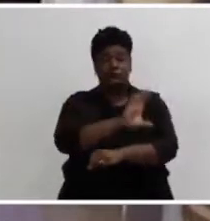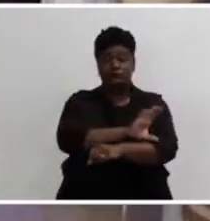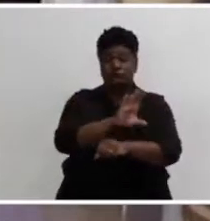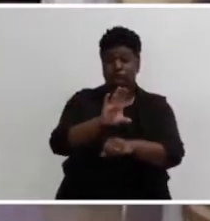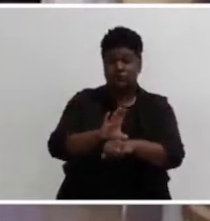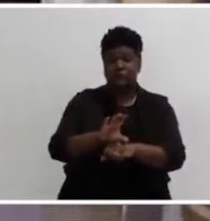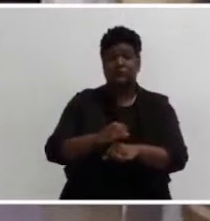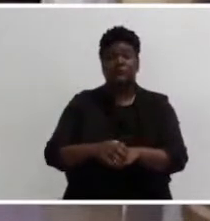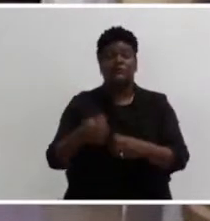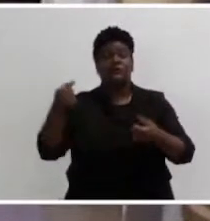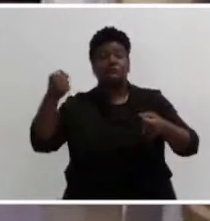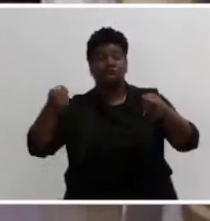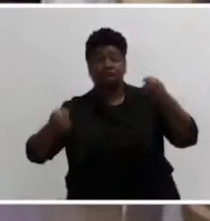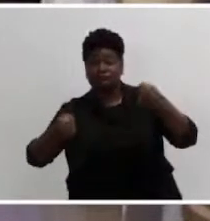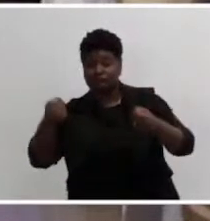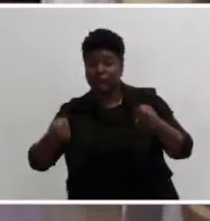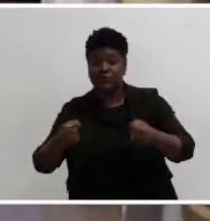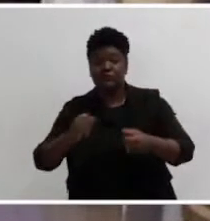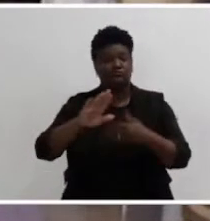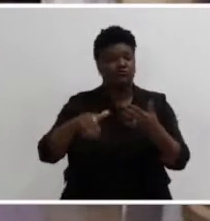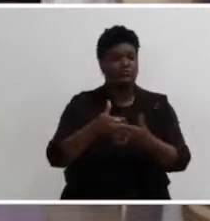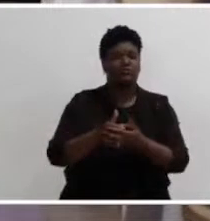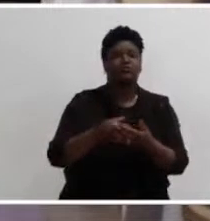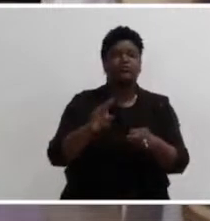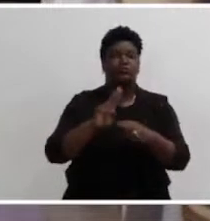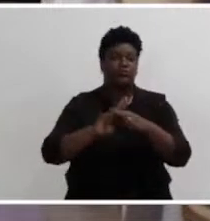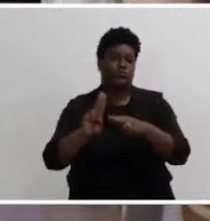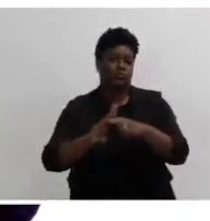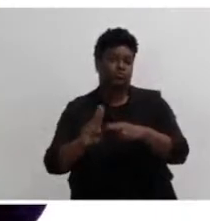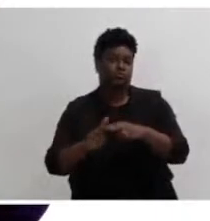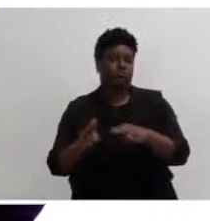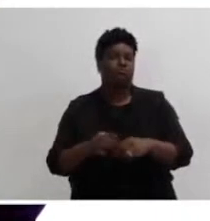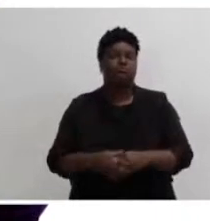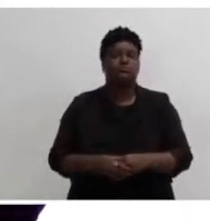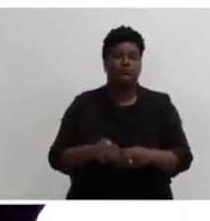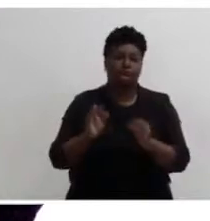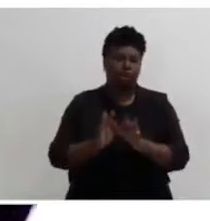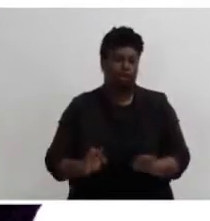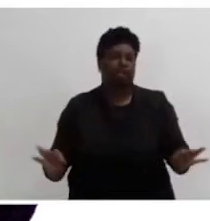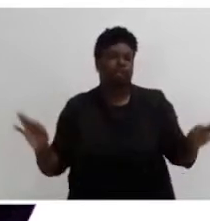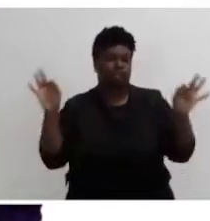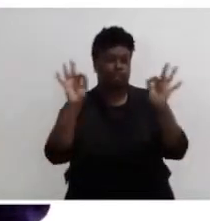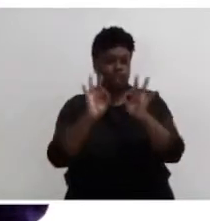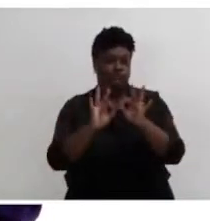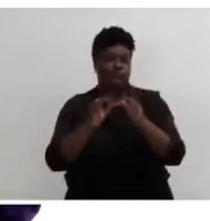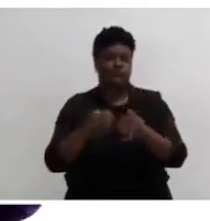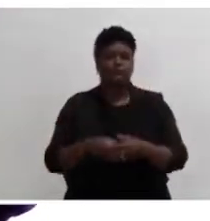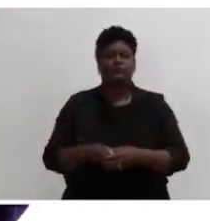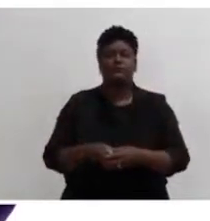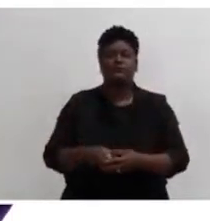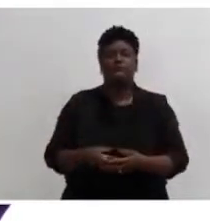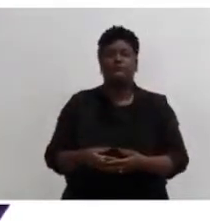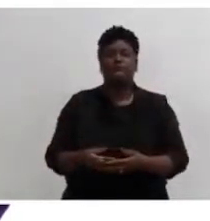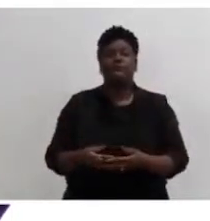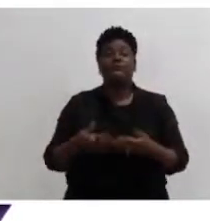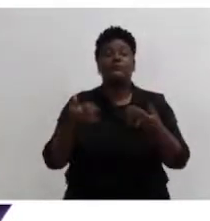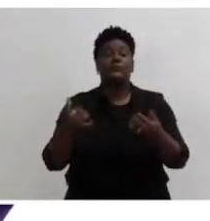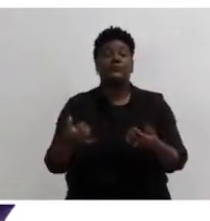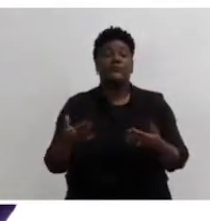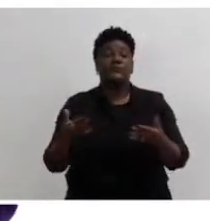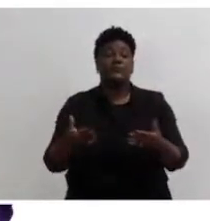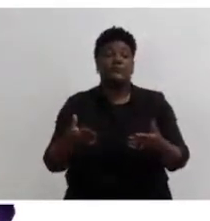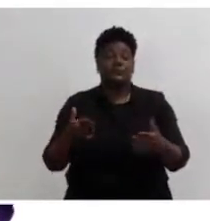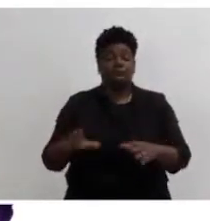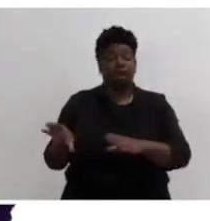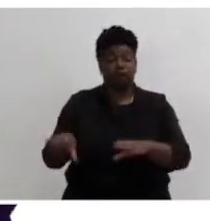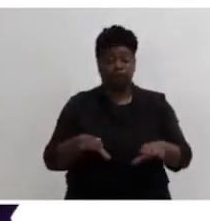los automóviles. Este programa de formación se desarrollará en este auditorio del Banco BDI de la Universidad del